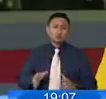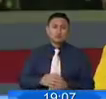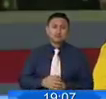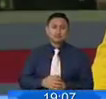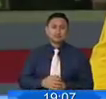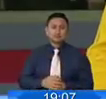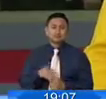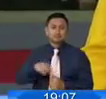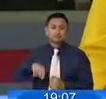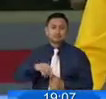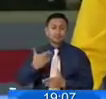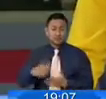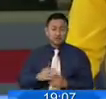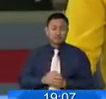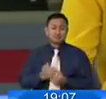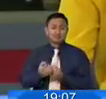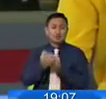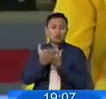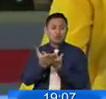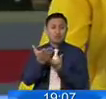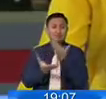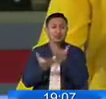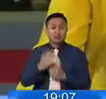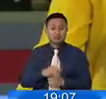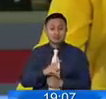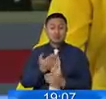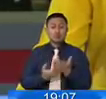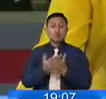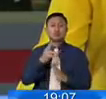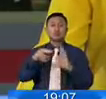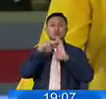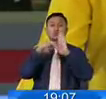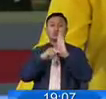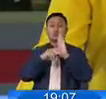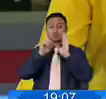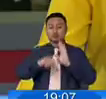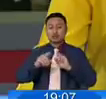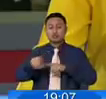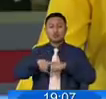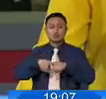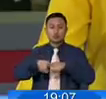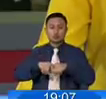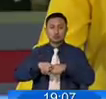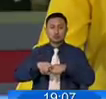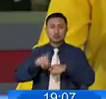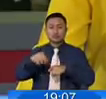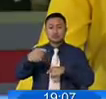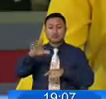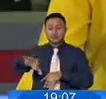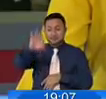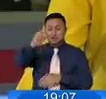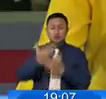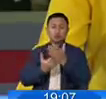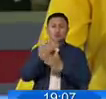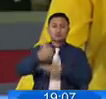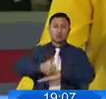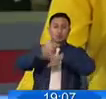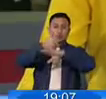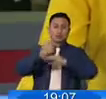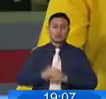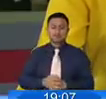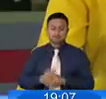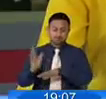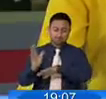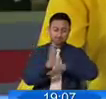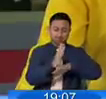Ciudadana, donde se dará a conocer posiblemente el reglamento para los concursos para elegir las nuevas dignidades. Ahora les